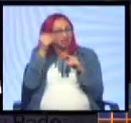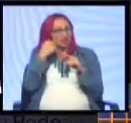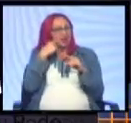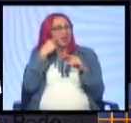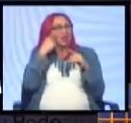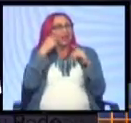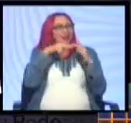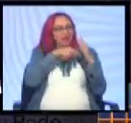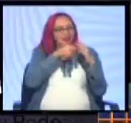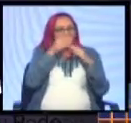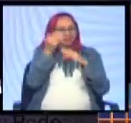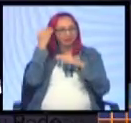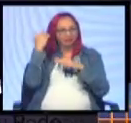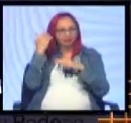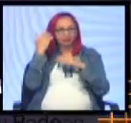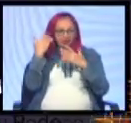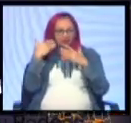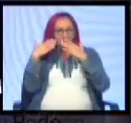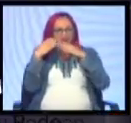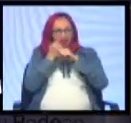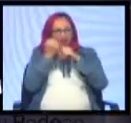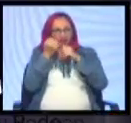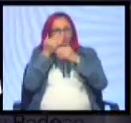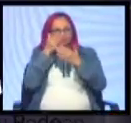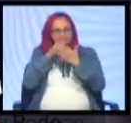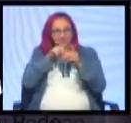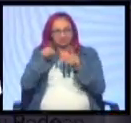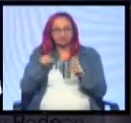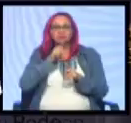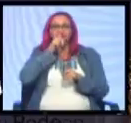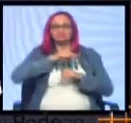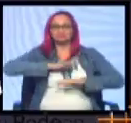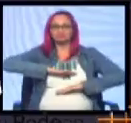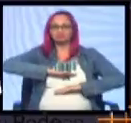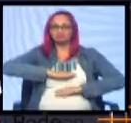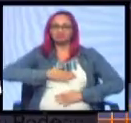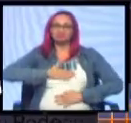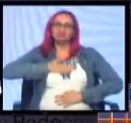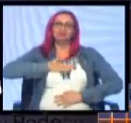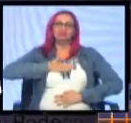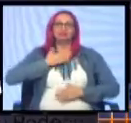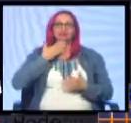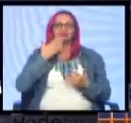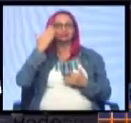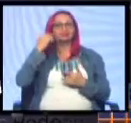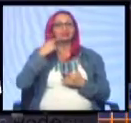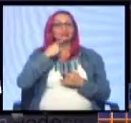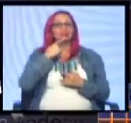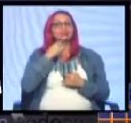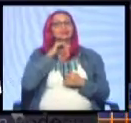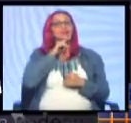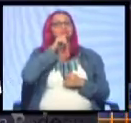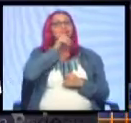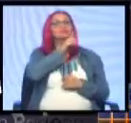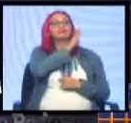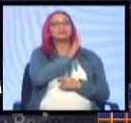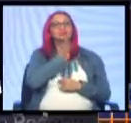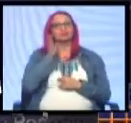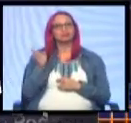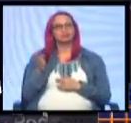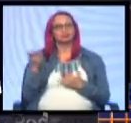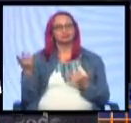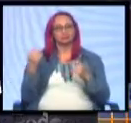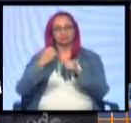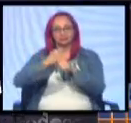leer antes de hacer la pausa, realmente me llena de satisfacción y digo que es una bendición